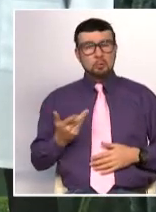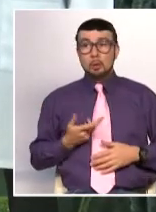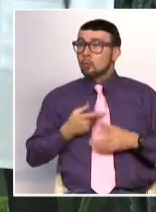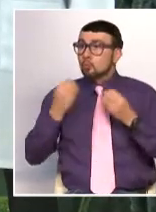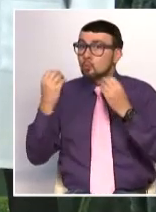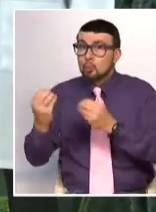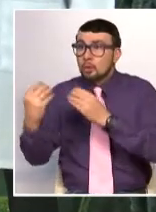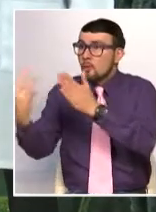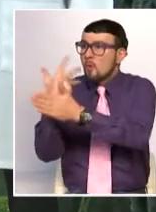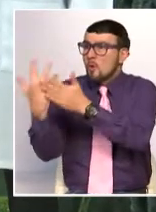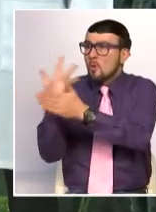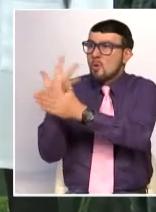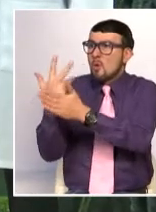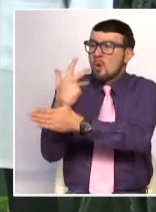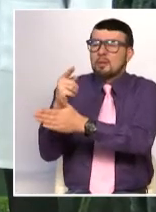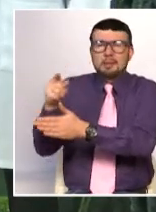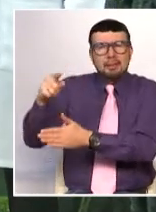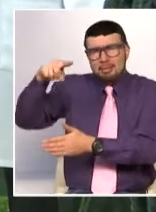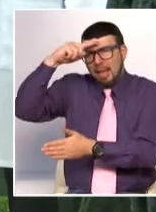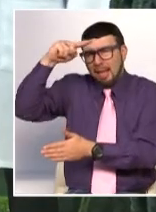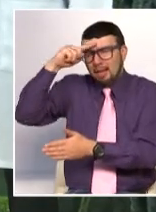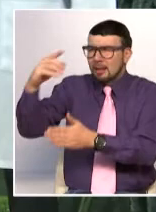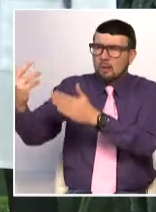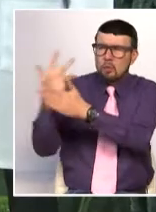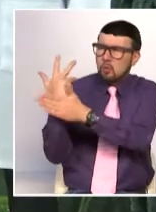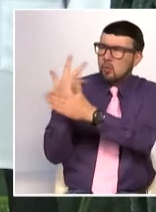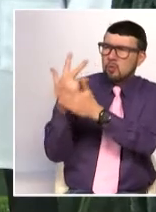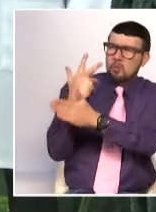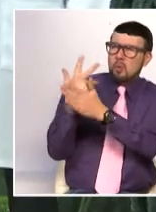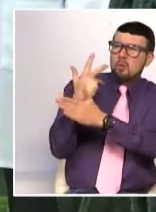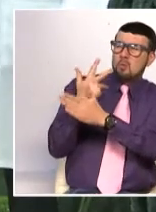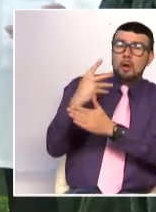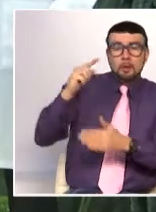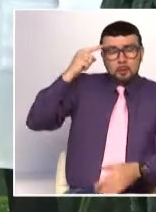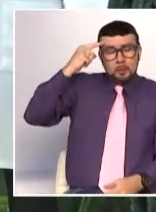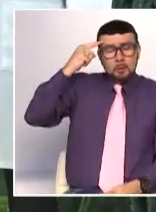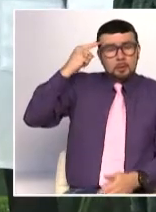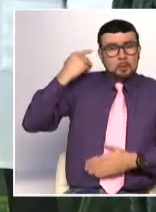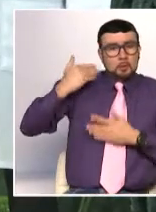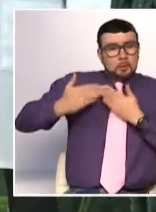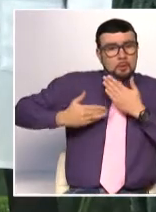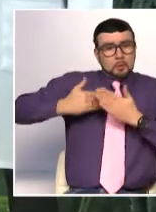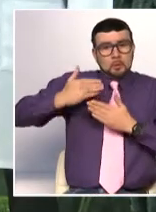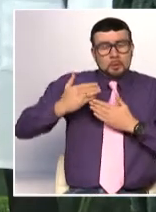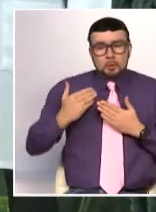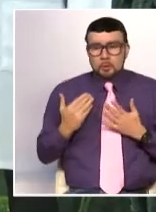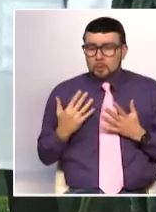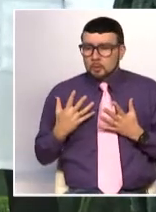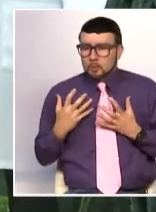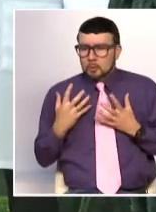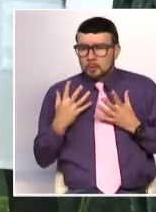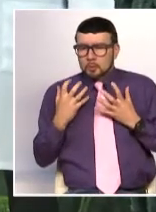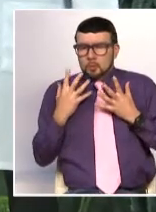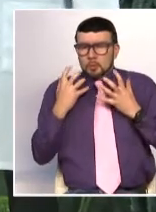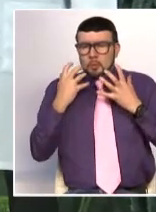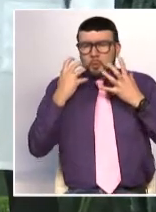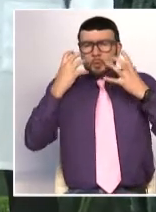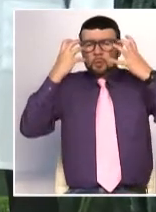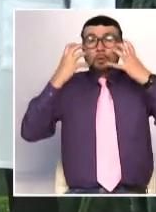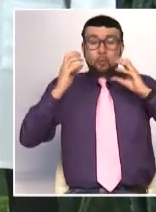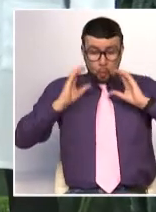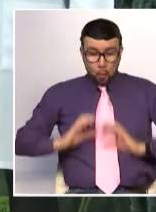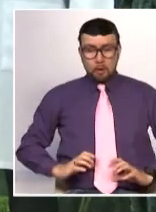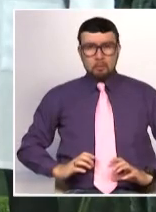expuestos a una información muy negativa que obviamente no nos va a estresar y eso va a desencadenar muchas reacciones en nuestro cuerpo